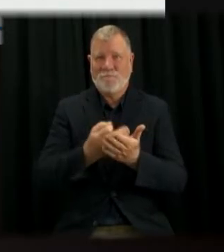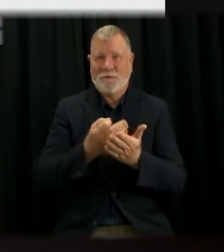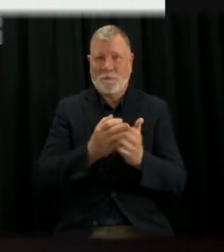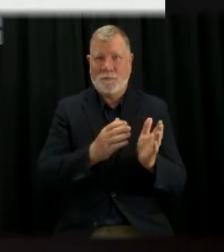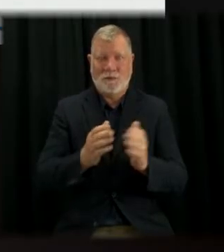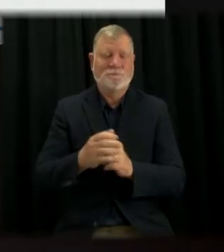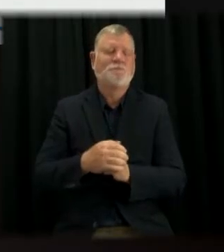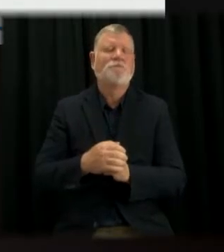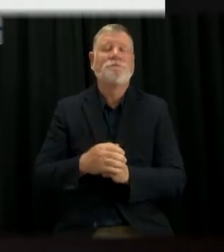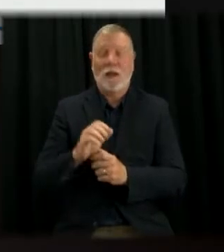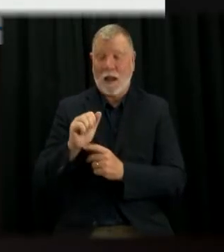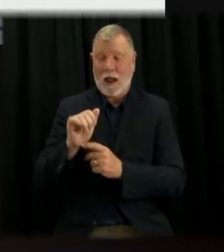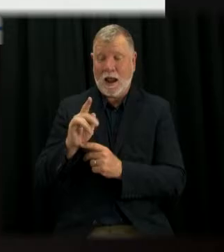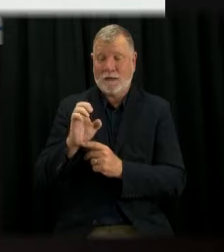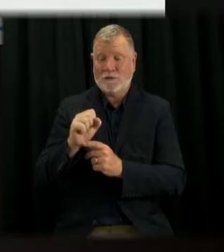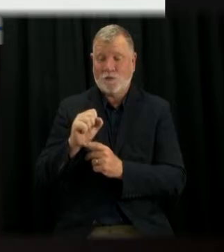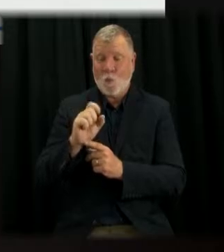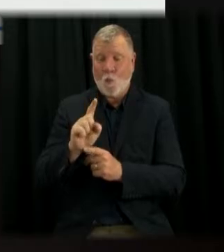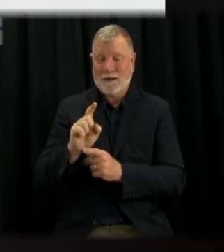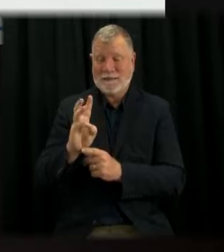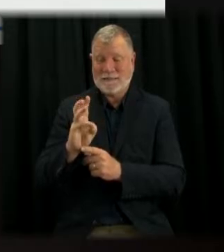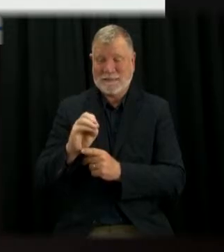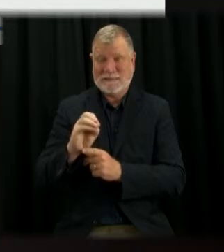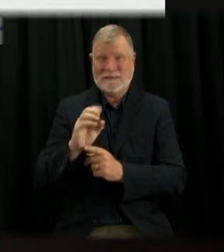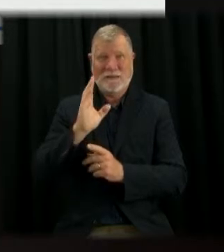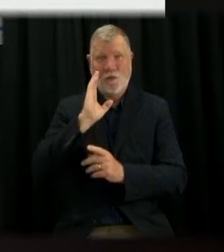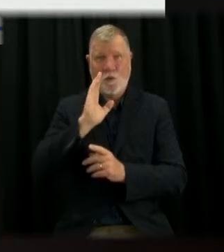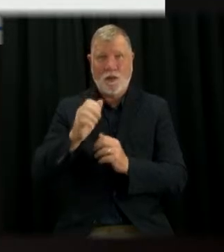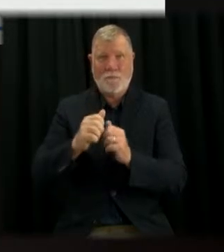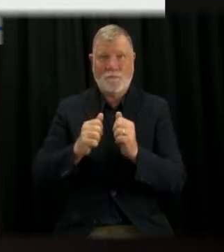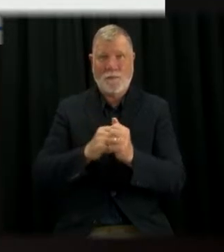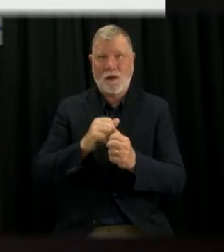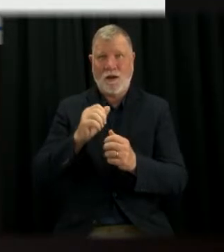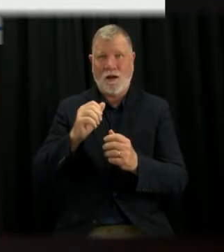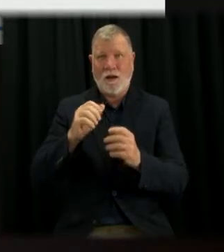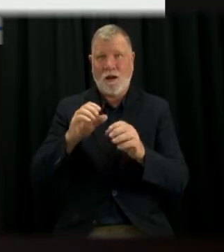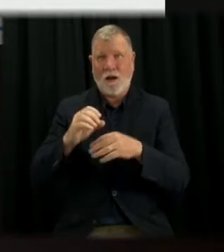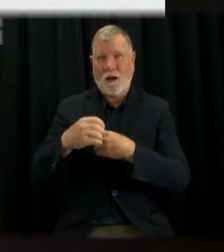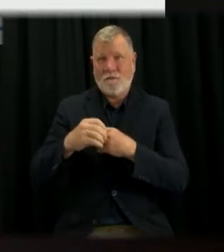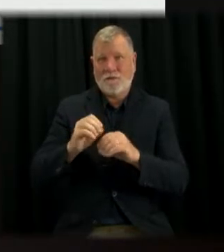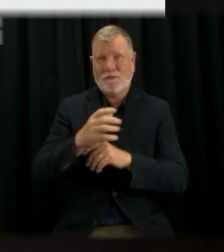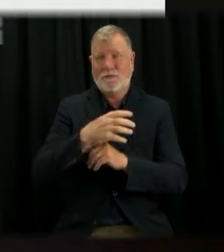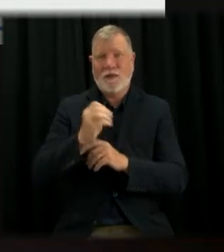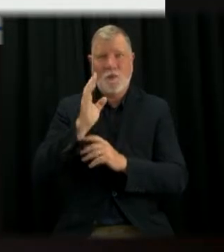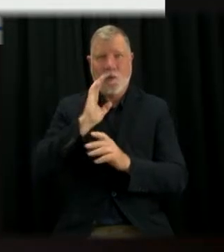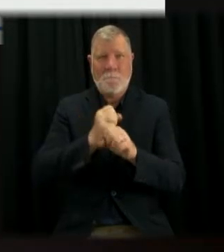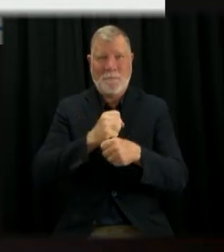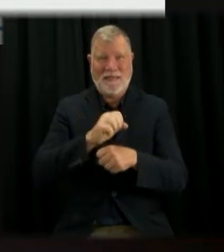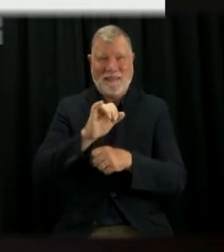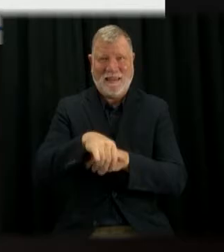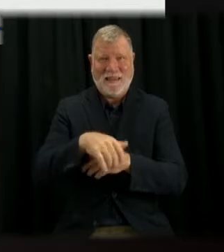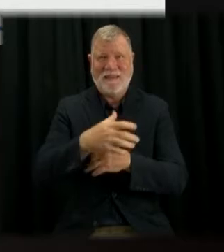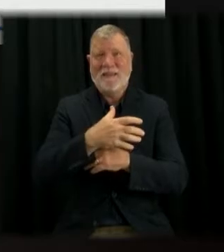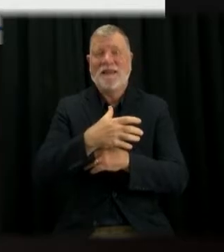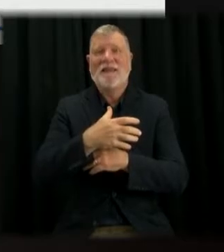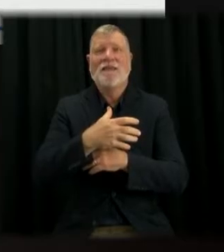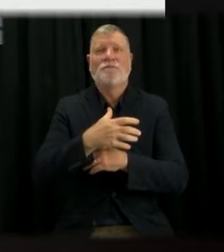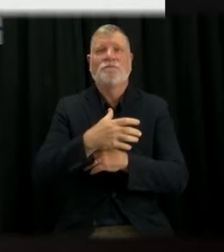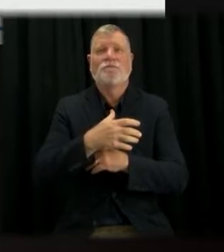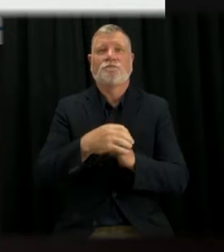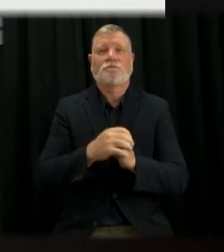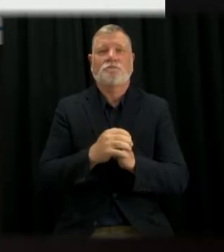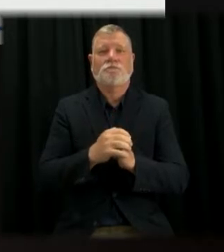fiscal. La Ley 160 requiere la consolidación de los sistemas administrativos del